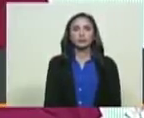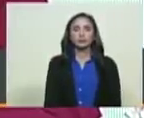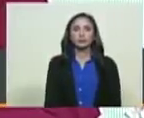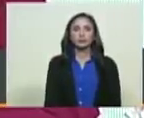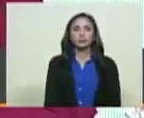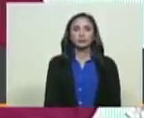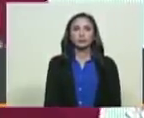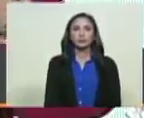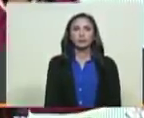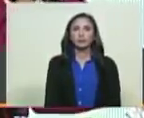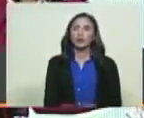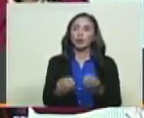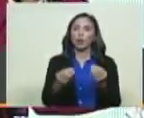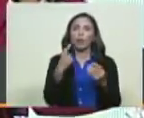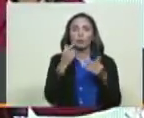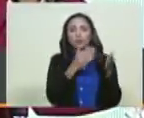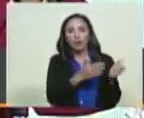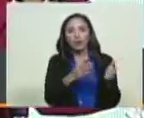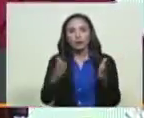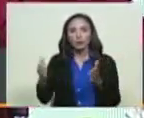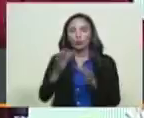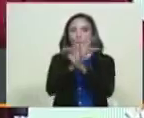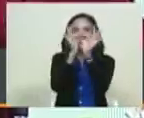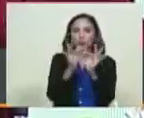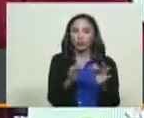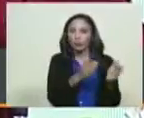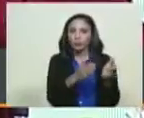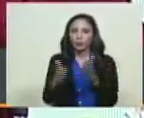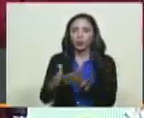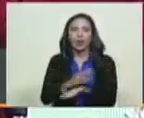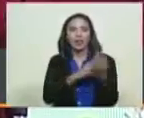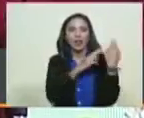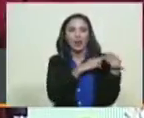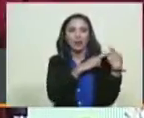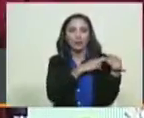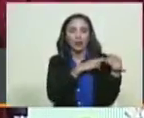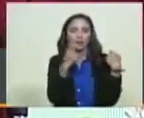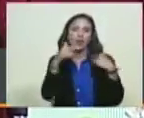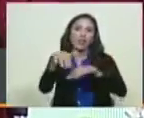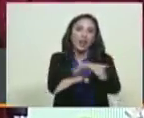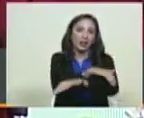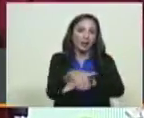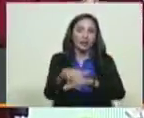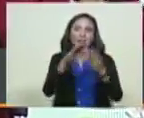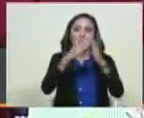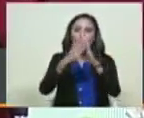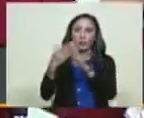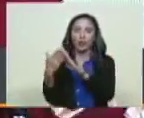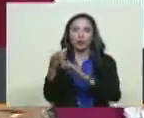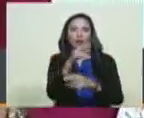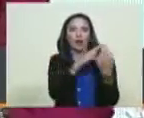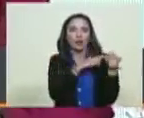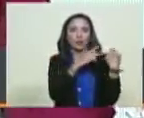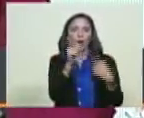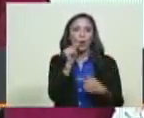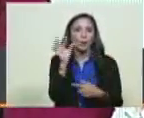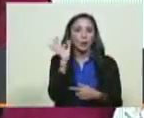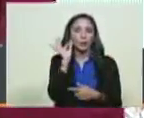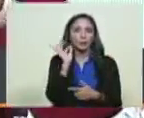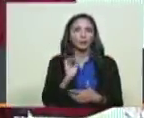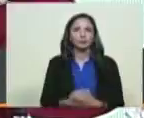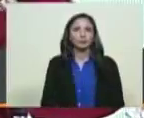las estructuras de el jefe de calle la jefa de calle